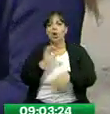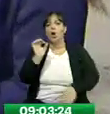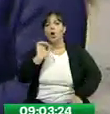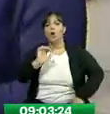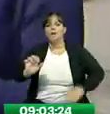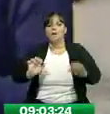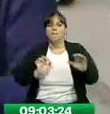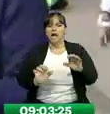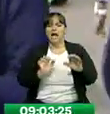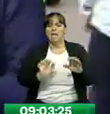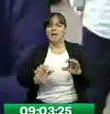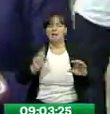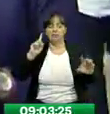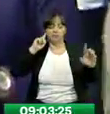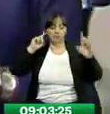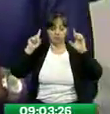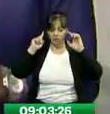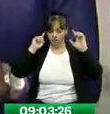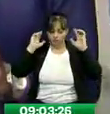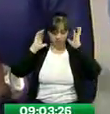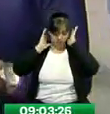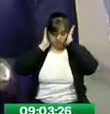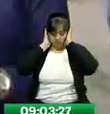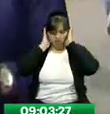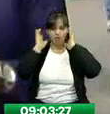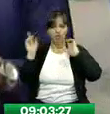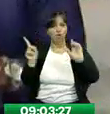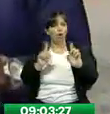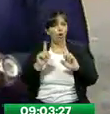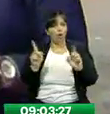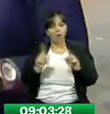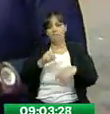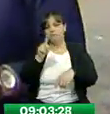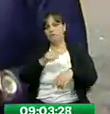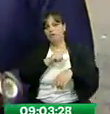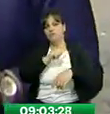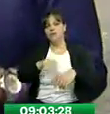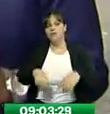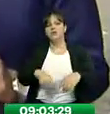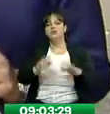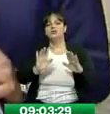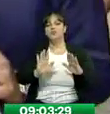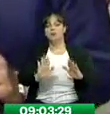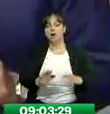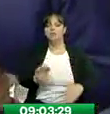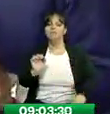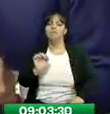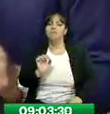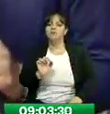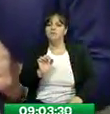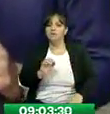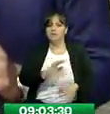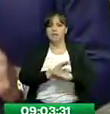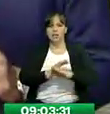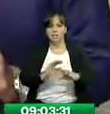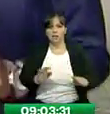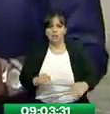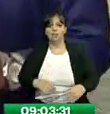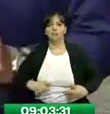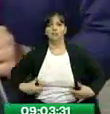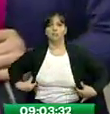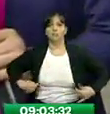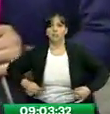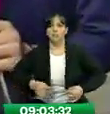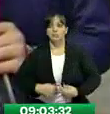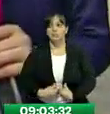citaciones para los conductores que estaban incumpliendo la normativa y utilizaban bocinas no permitidas porque pitan con una sola vez